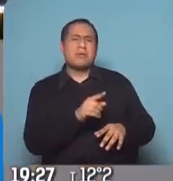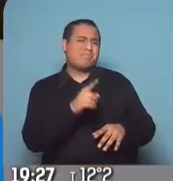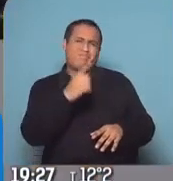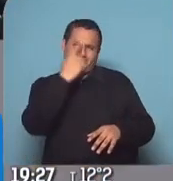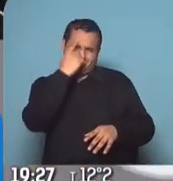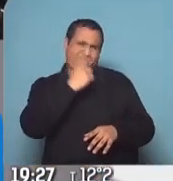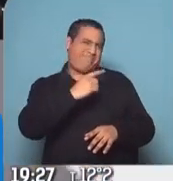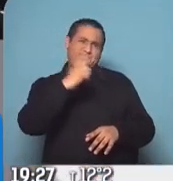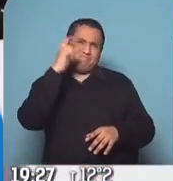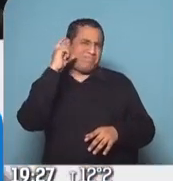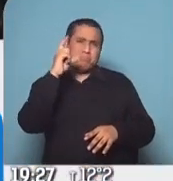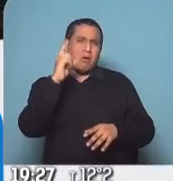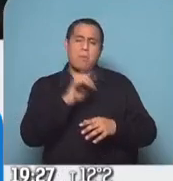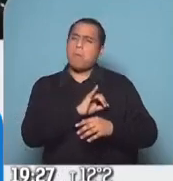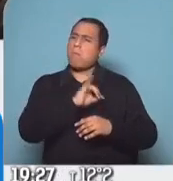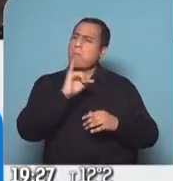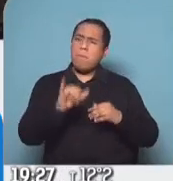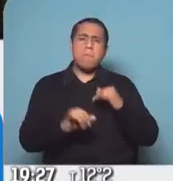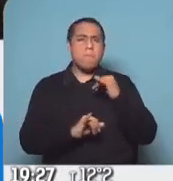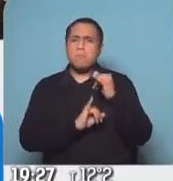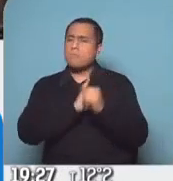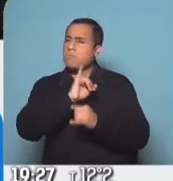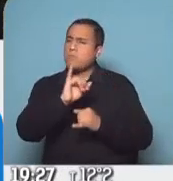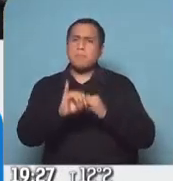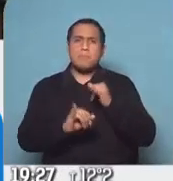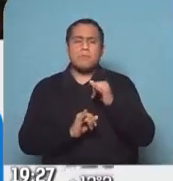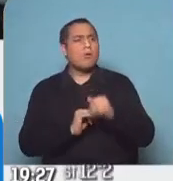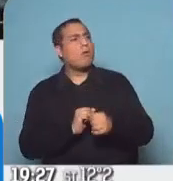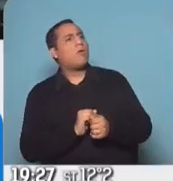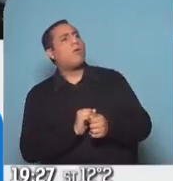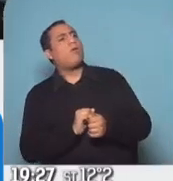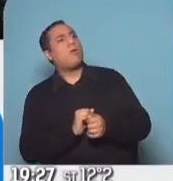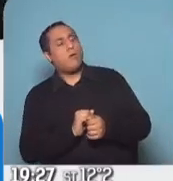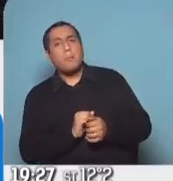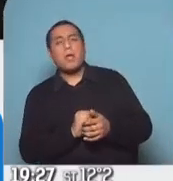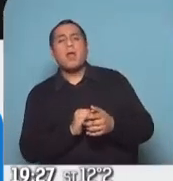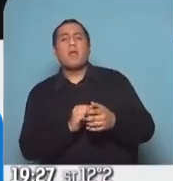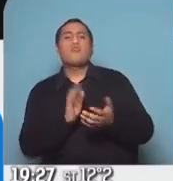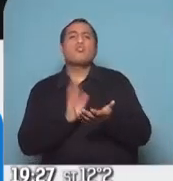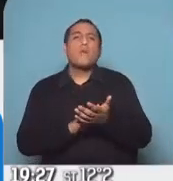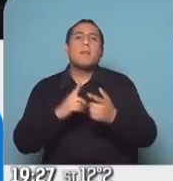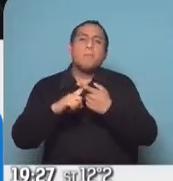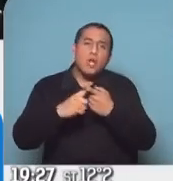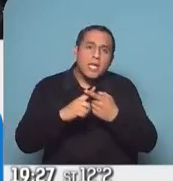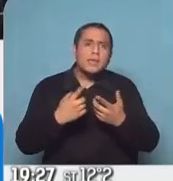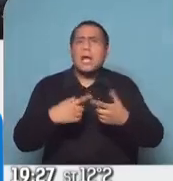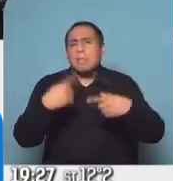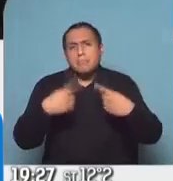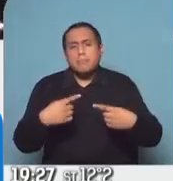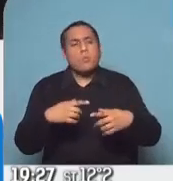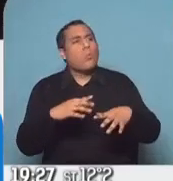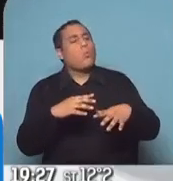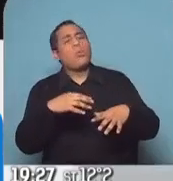sabiduría. Es decir, es el conocimiento aplicándolo en una cuestión política, era un